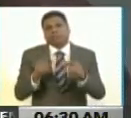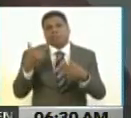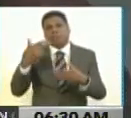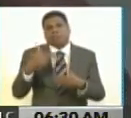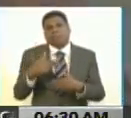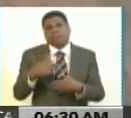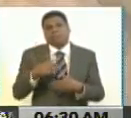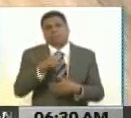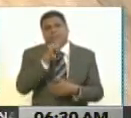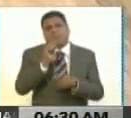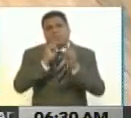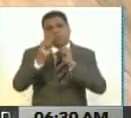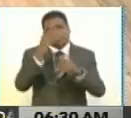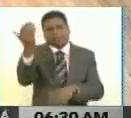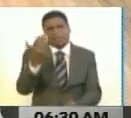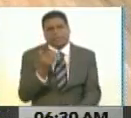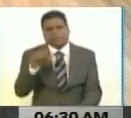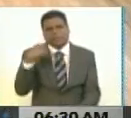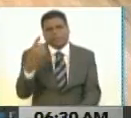más de esta entrevista.